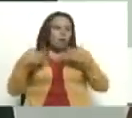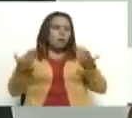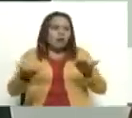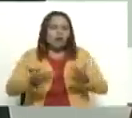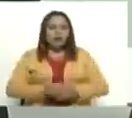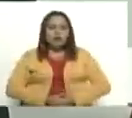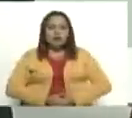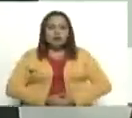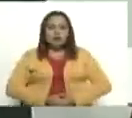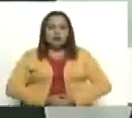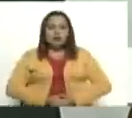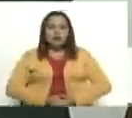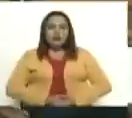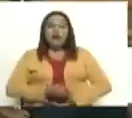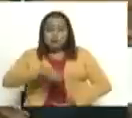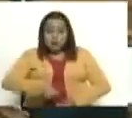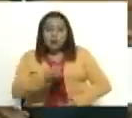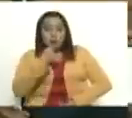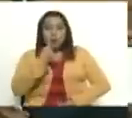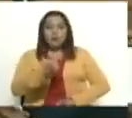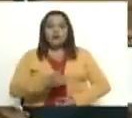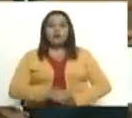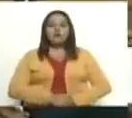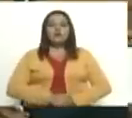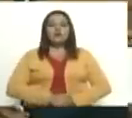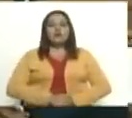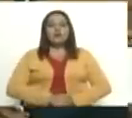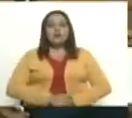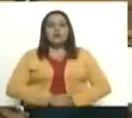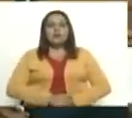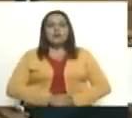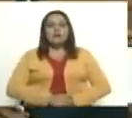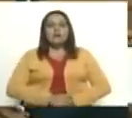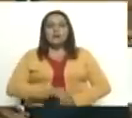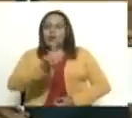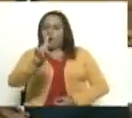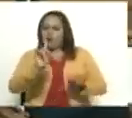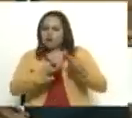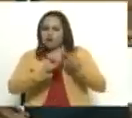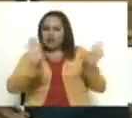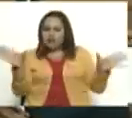Si aquí presentamos, eso sí lo puedo decir, el programa de una de las reuniones.